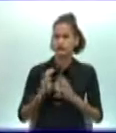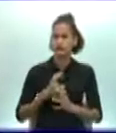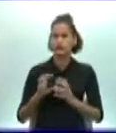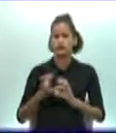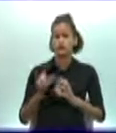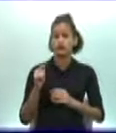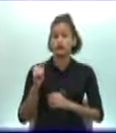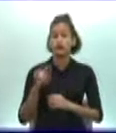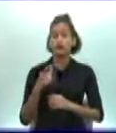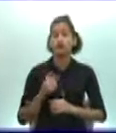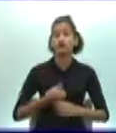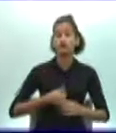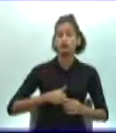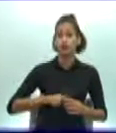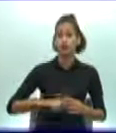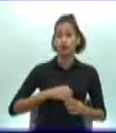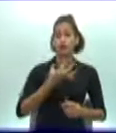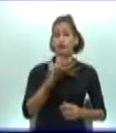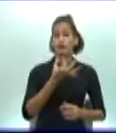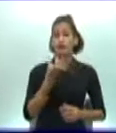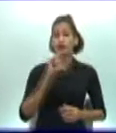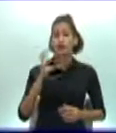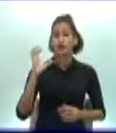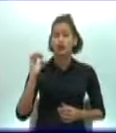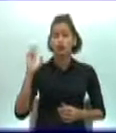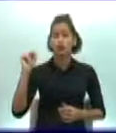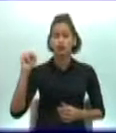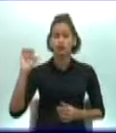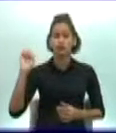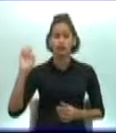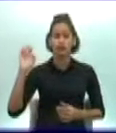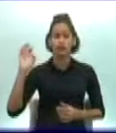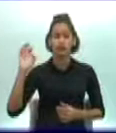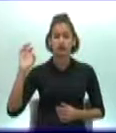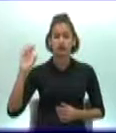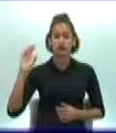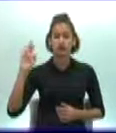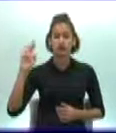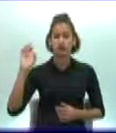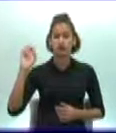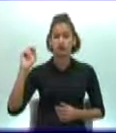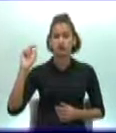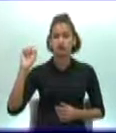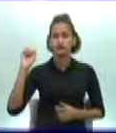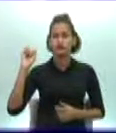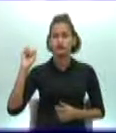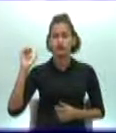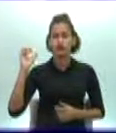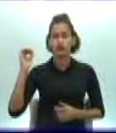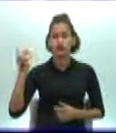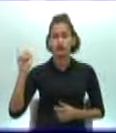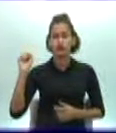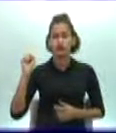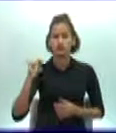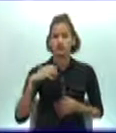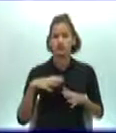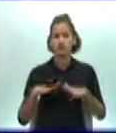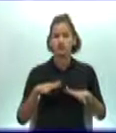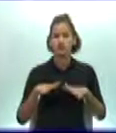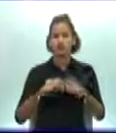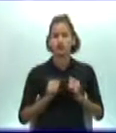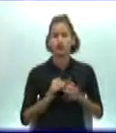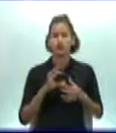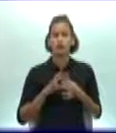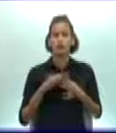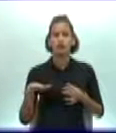le expliquen las consecuencias de la situación geográfica de Cuba. En este sentido, es muy importante que